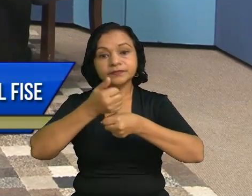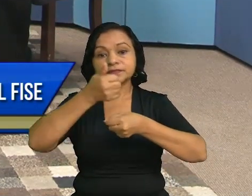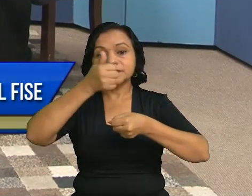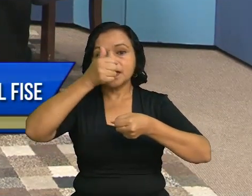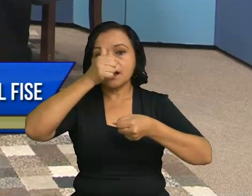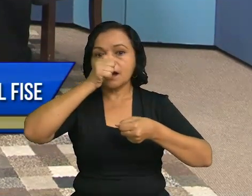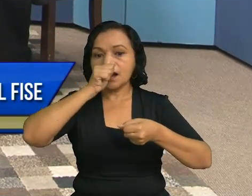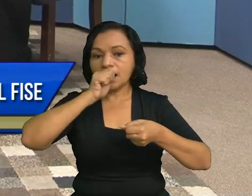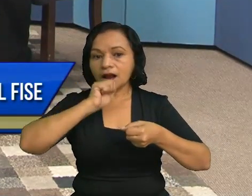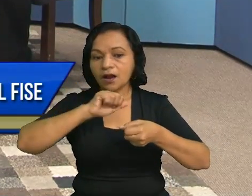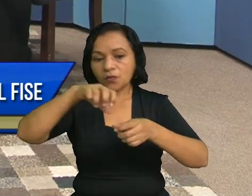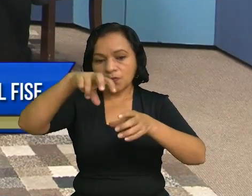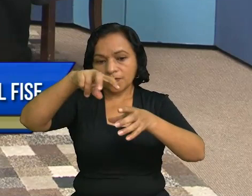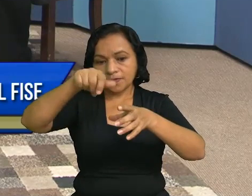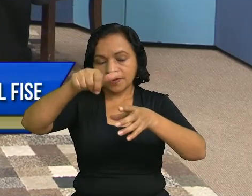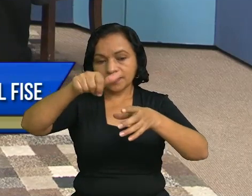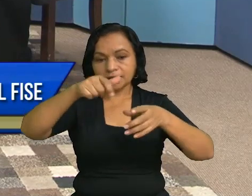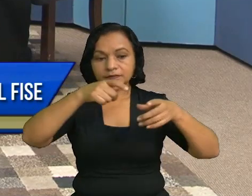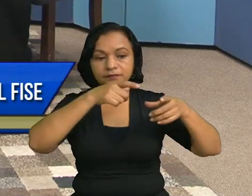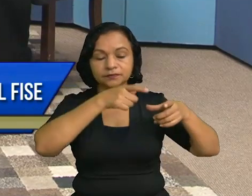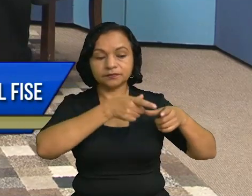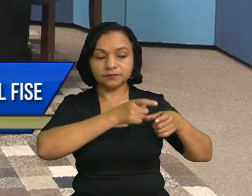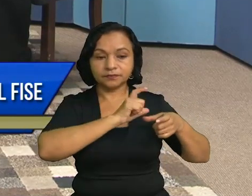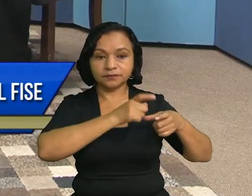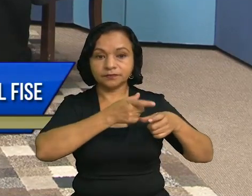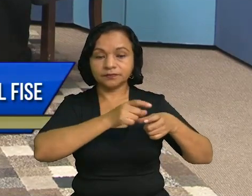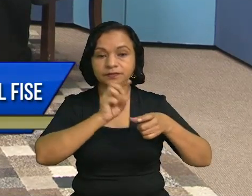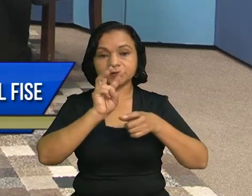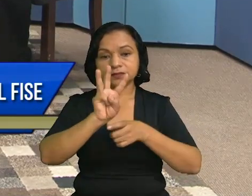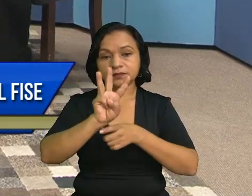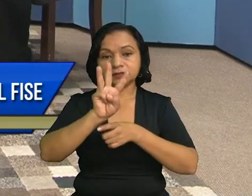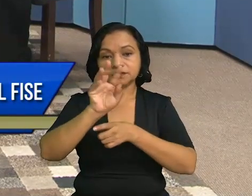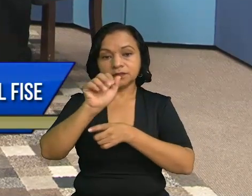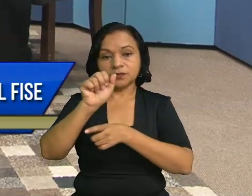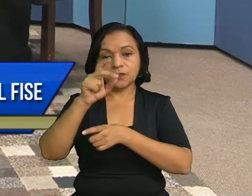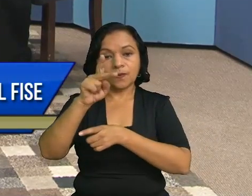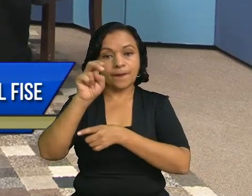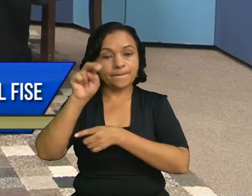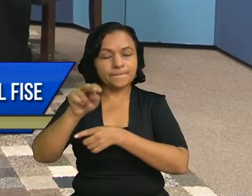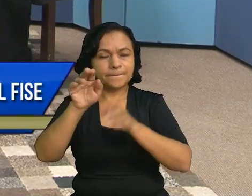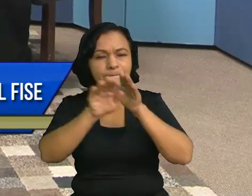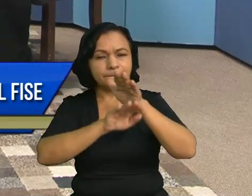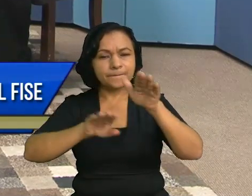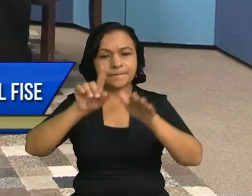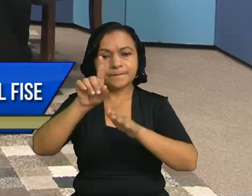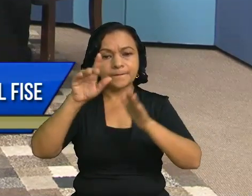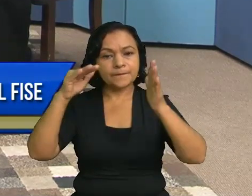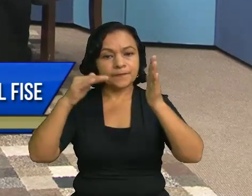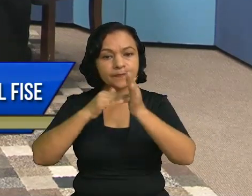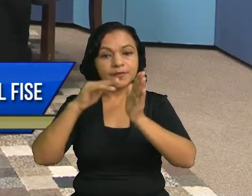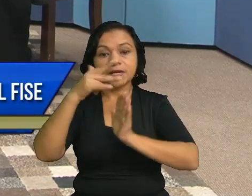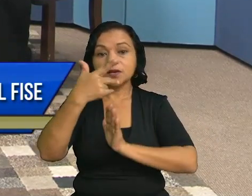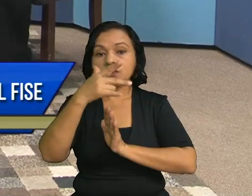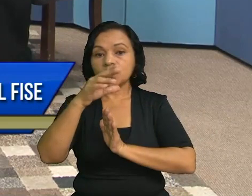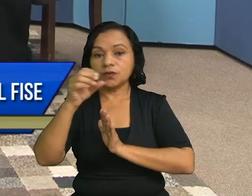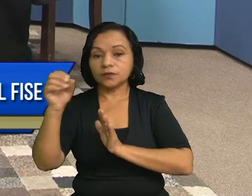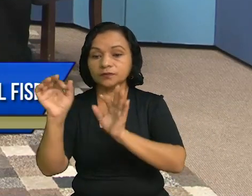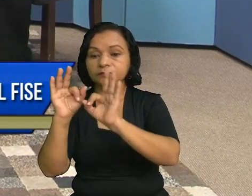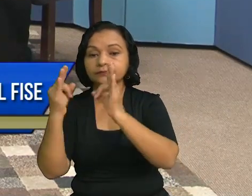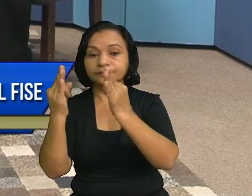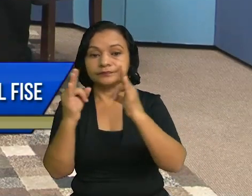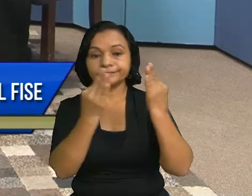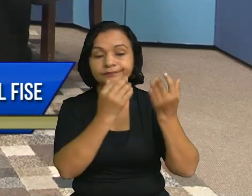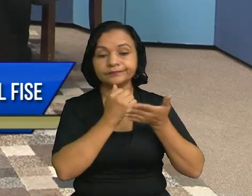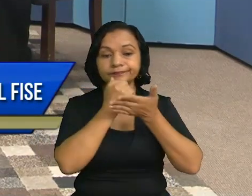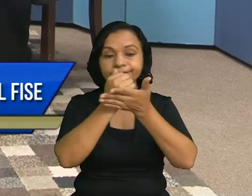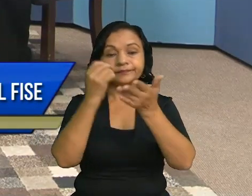potable y saneamiento en guapán donde más de 1800 familias fueron favorecidas con este con